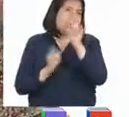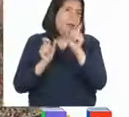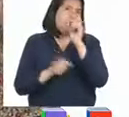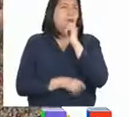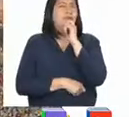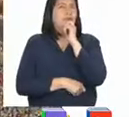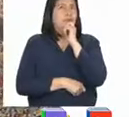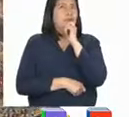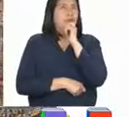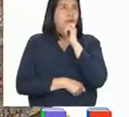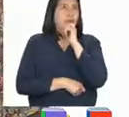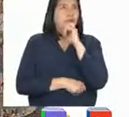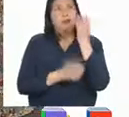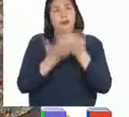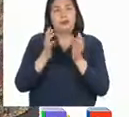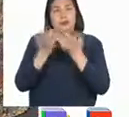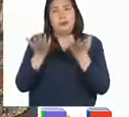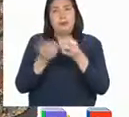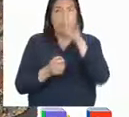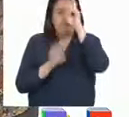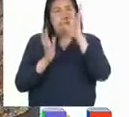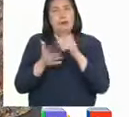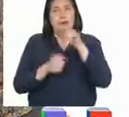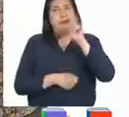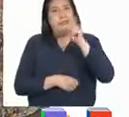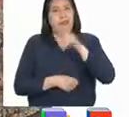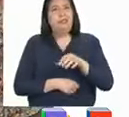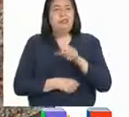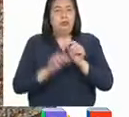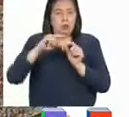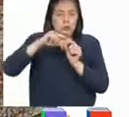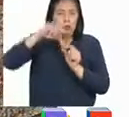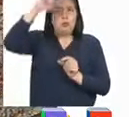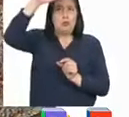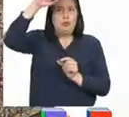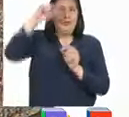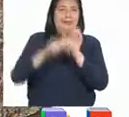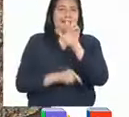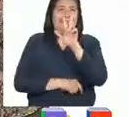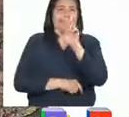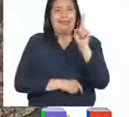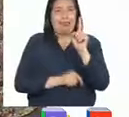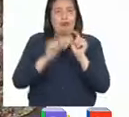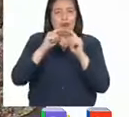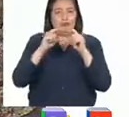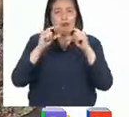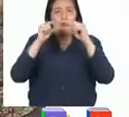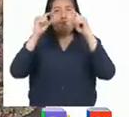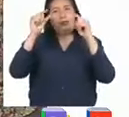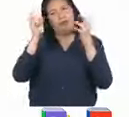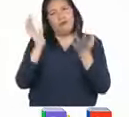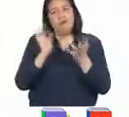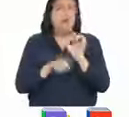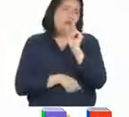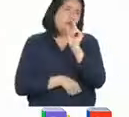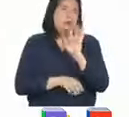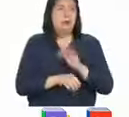personas. Así, para representar a la población del Perú, necesitaré una barra de 31 cuadraditos de altura y un poquito